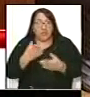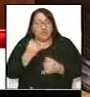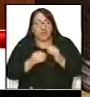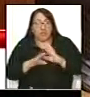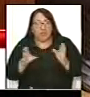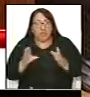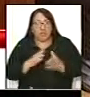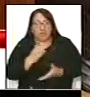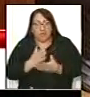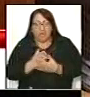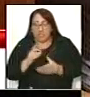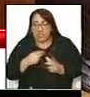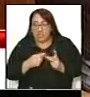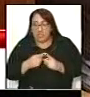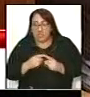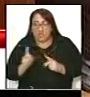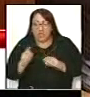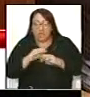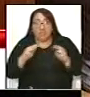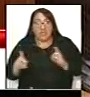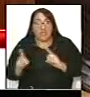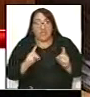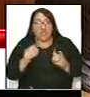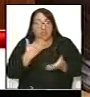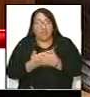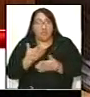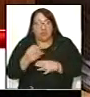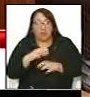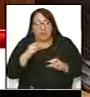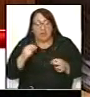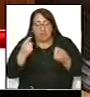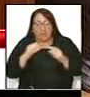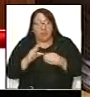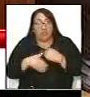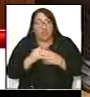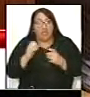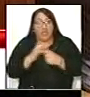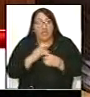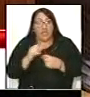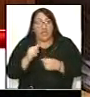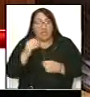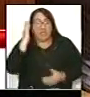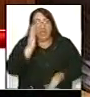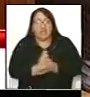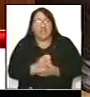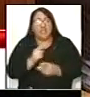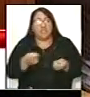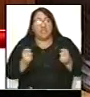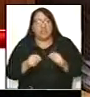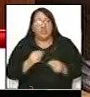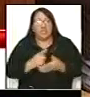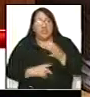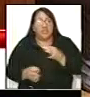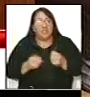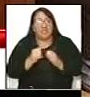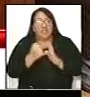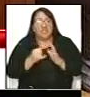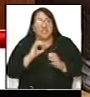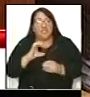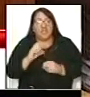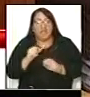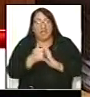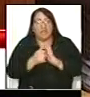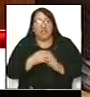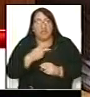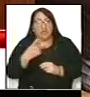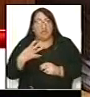concluido el incidente. De lo contrario, la mesa directiva propone al pleno, según la gravedad de la falta, la sanción de suspensión a que se refiere el inciso C del